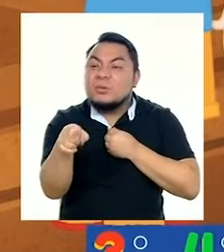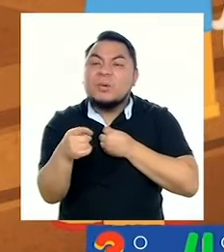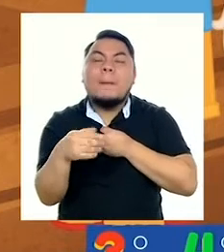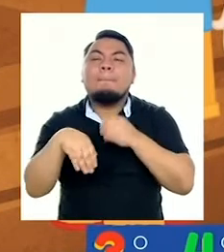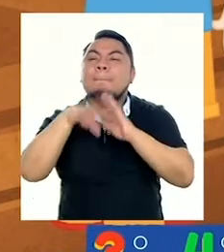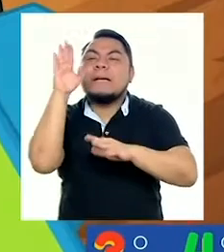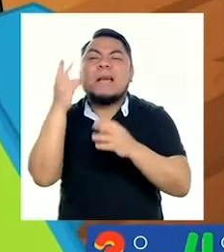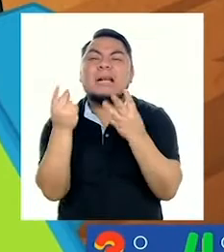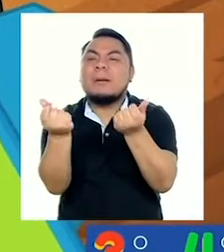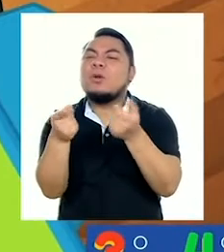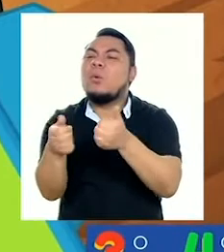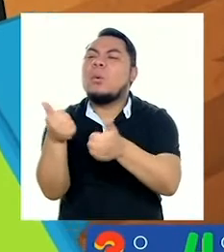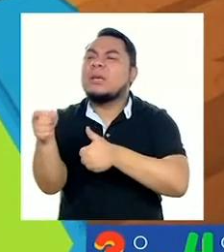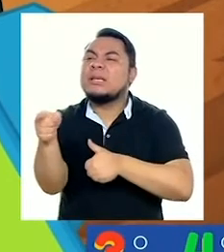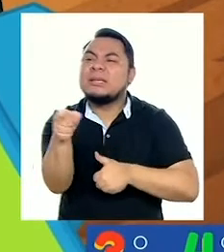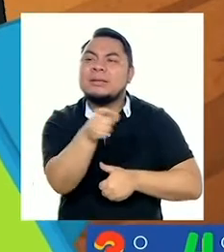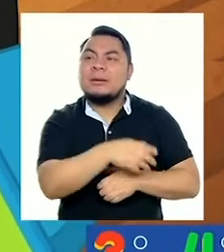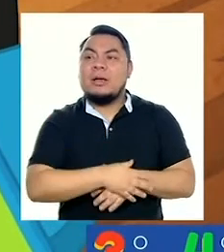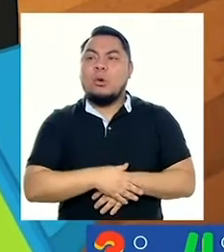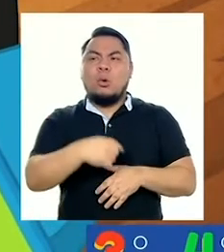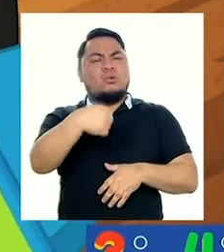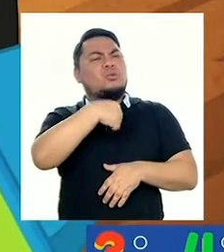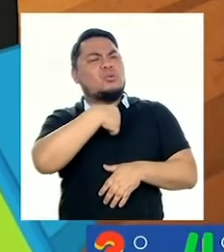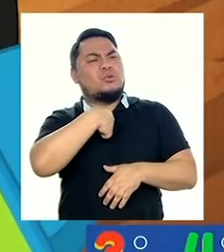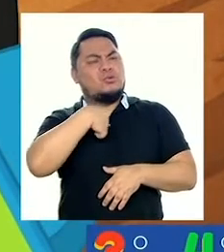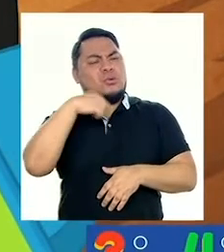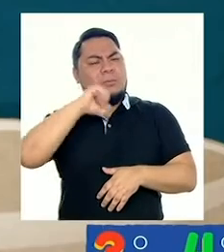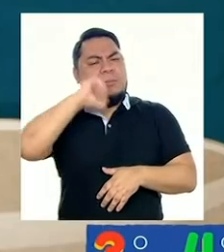rápido? Yo, por supuesto.